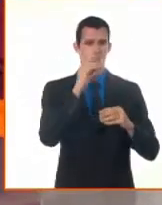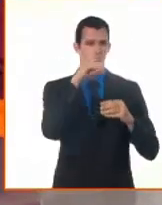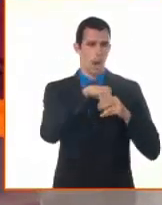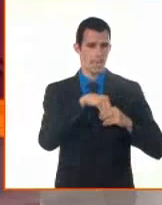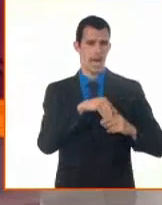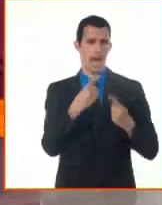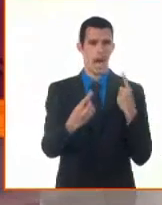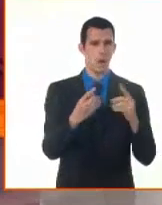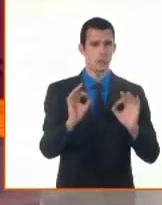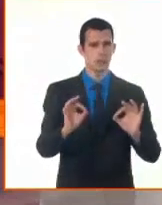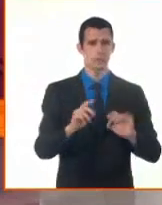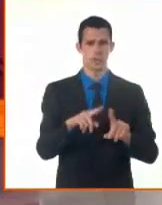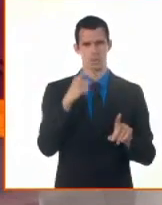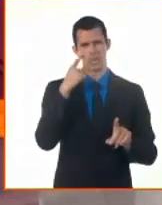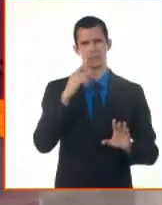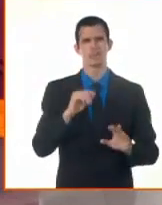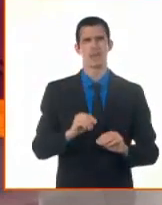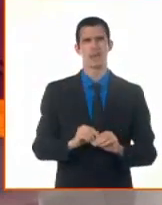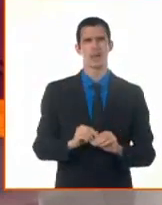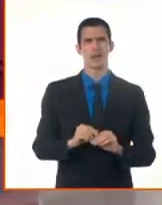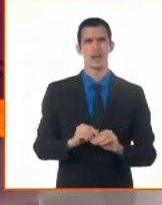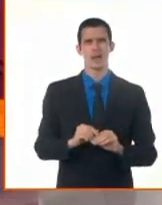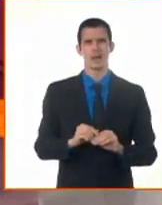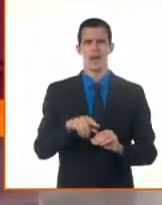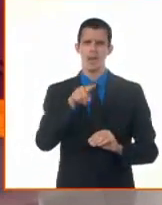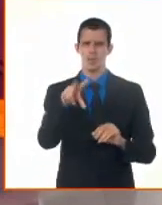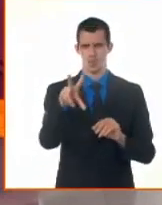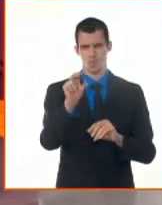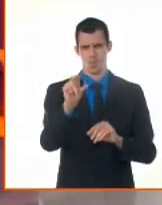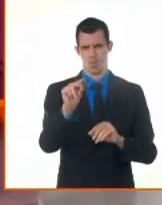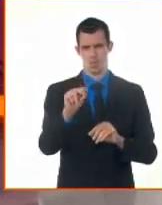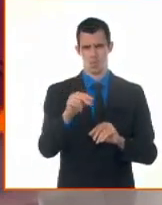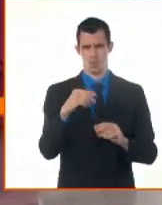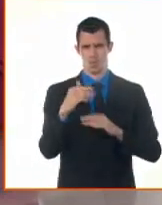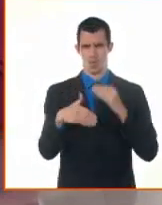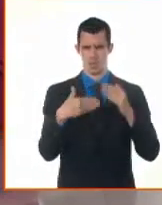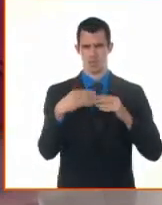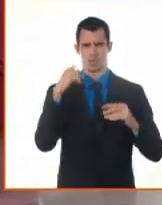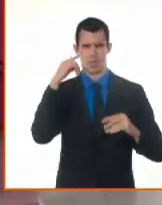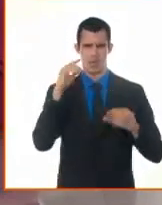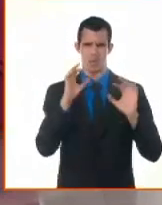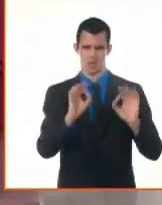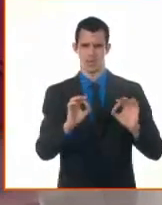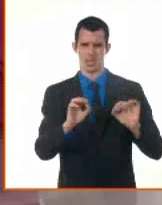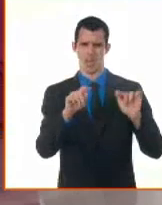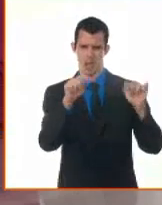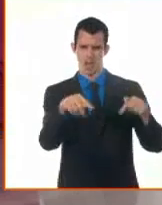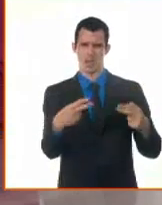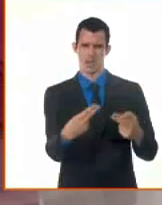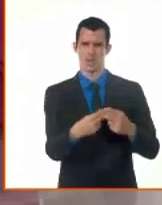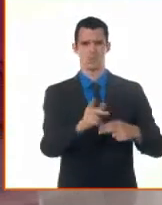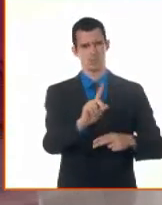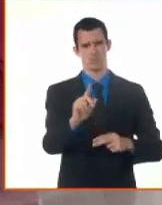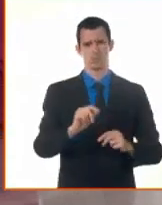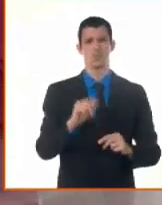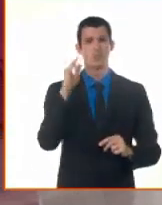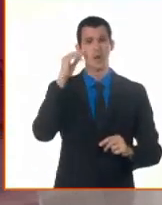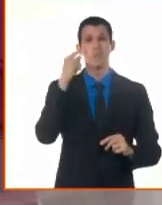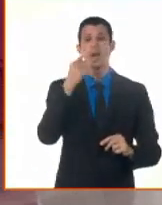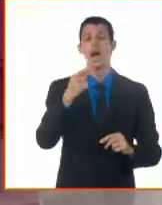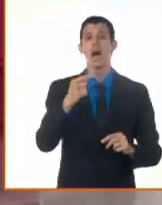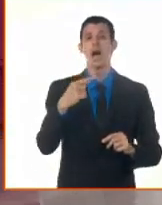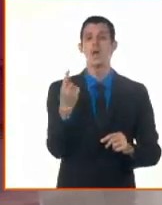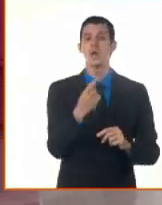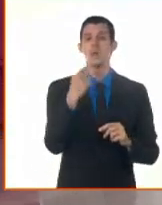Fíjate que de hecho las cumbres iberoamericanas pasaron a ser en su momento bianual debido